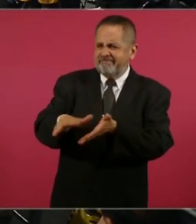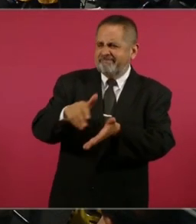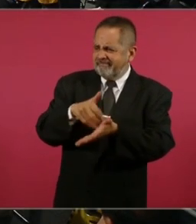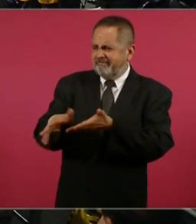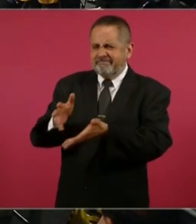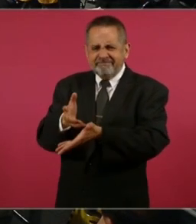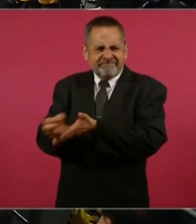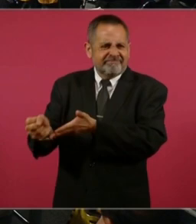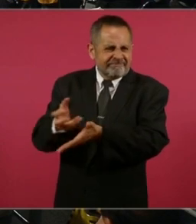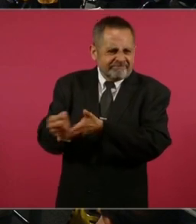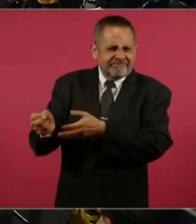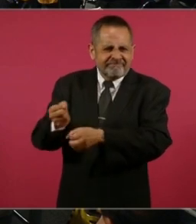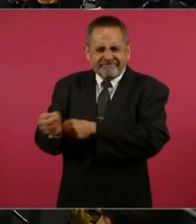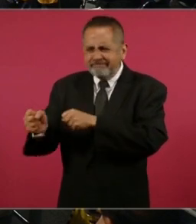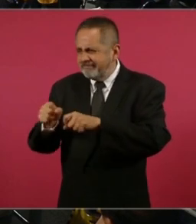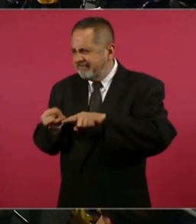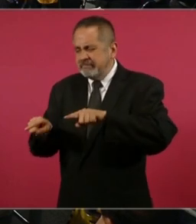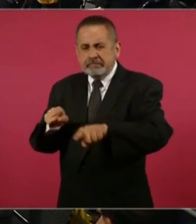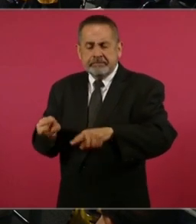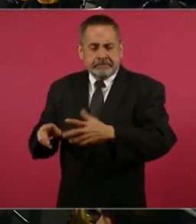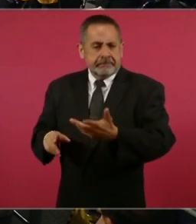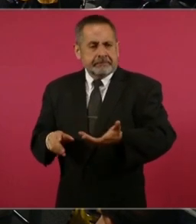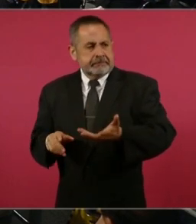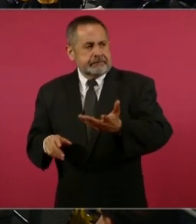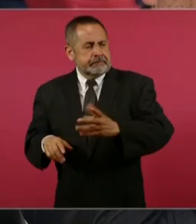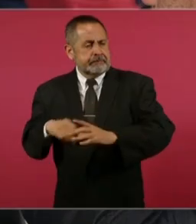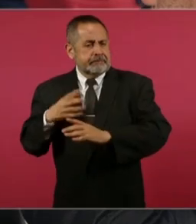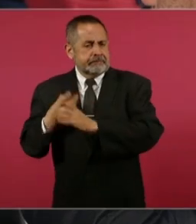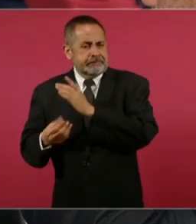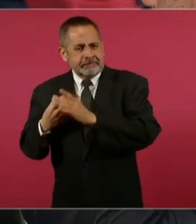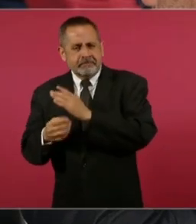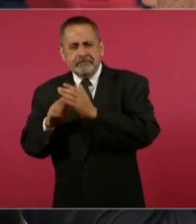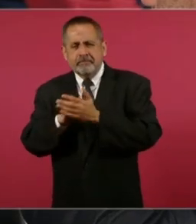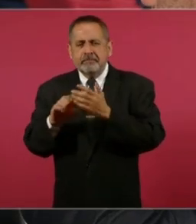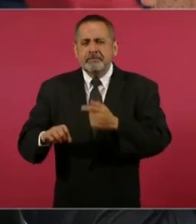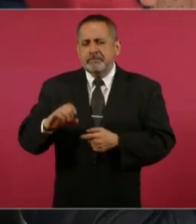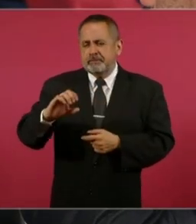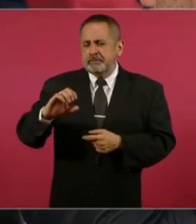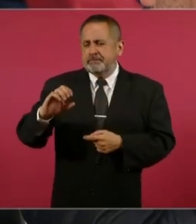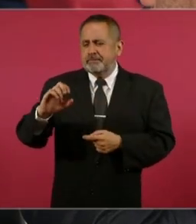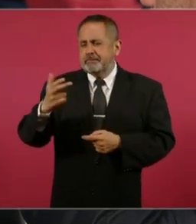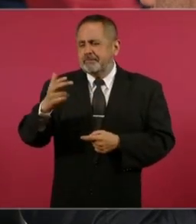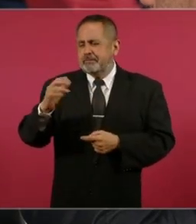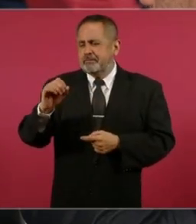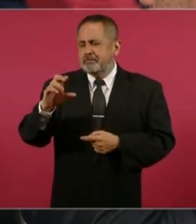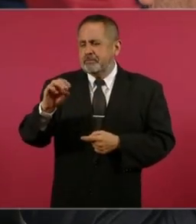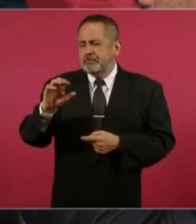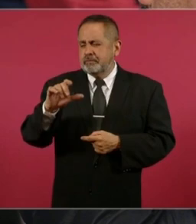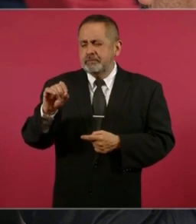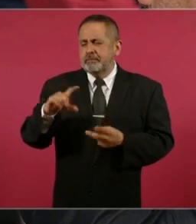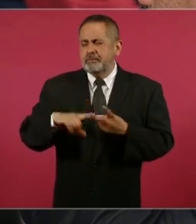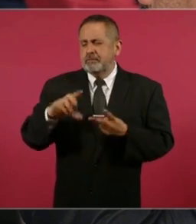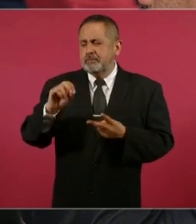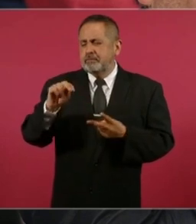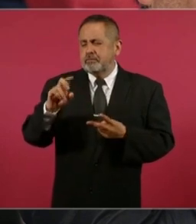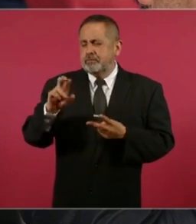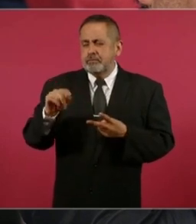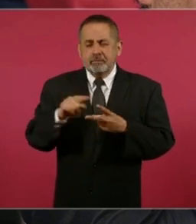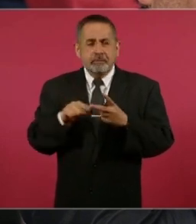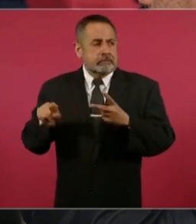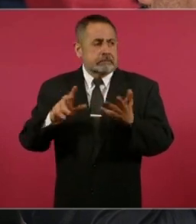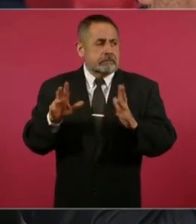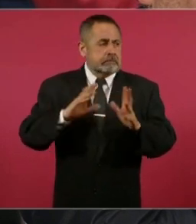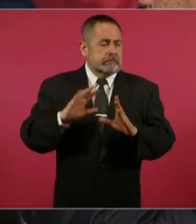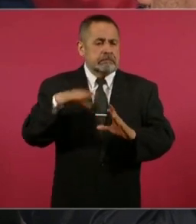Eh pues saliendo de sus regiones de socoltenango por ejemplo chicomuselo en la Concordia que se están yendo están buscando